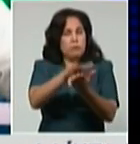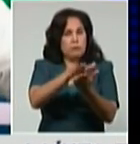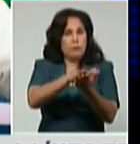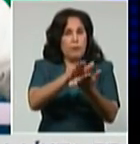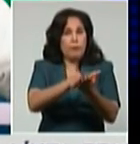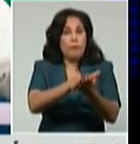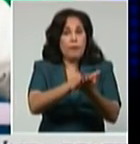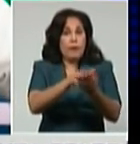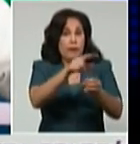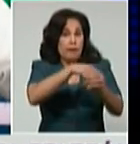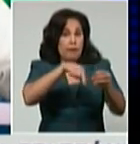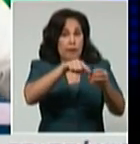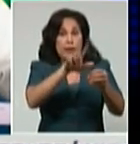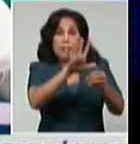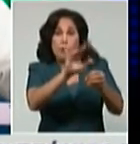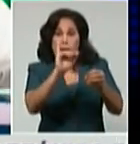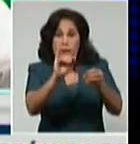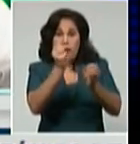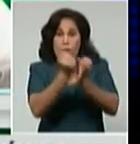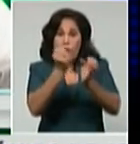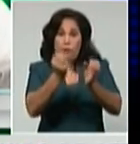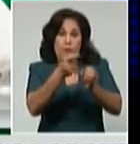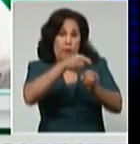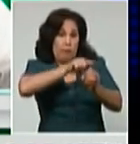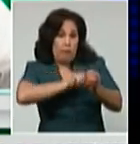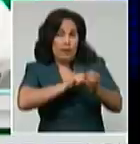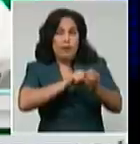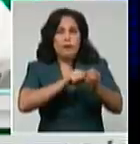24 de los 56 confirmados ayer son del